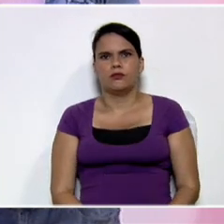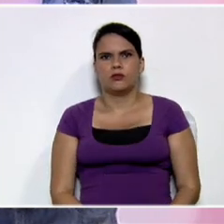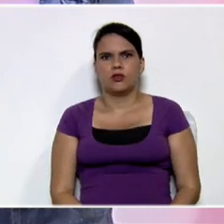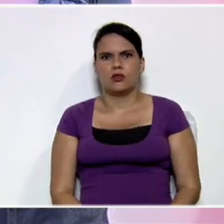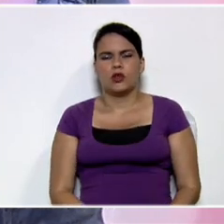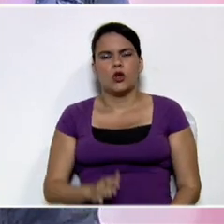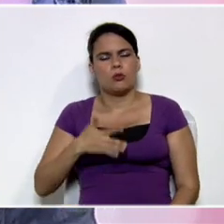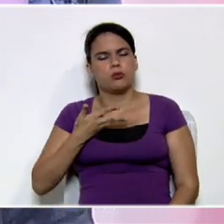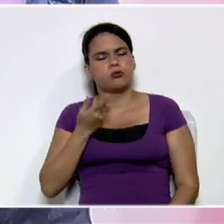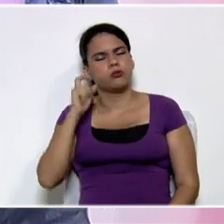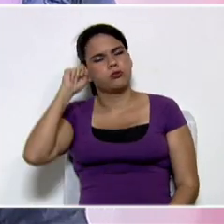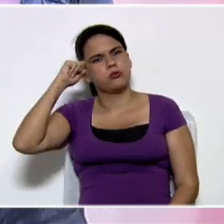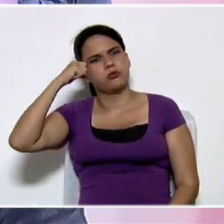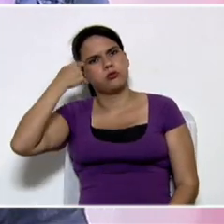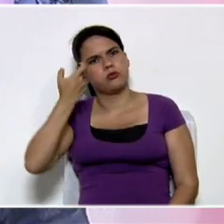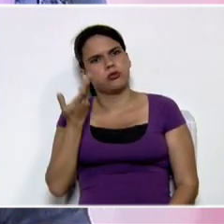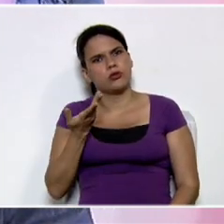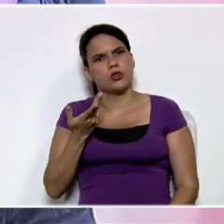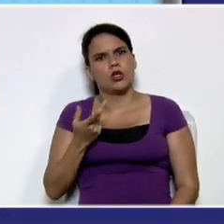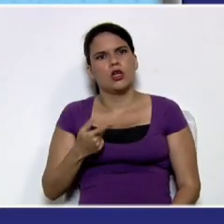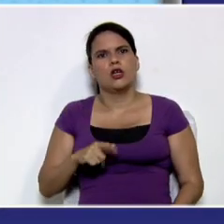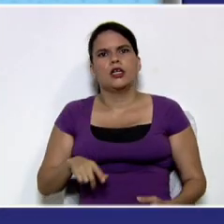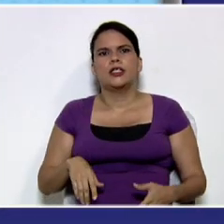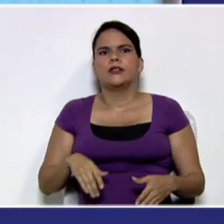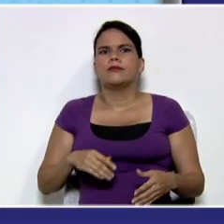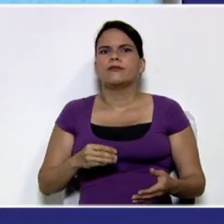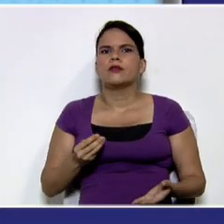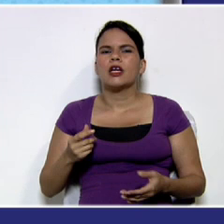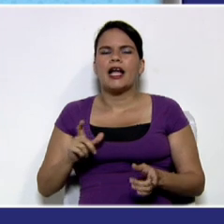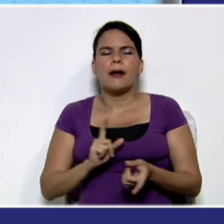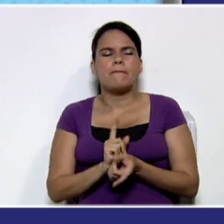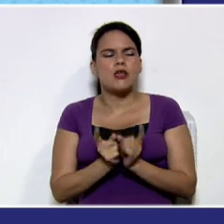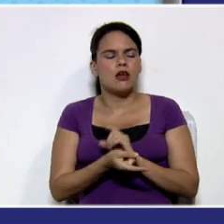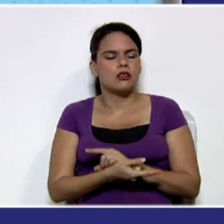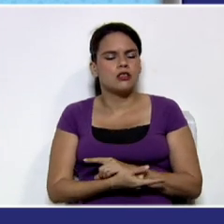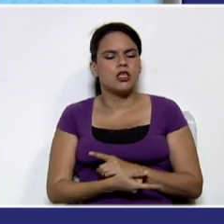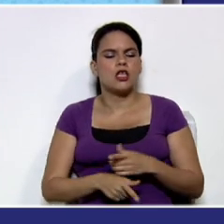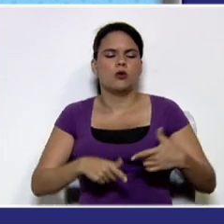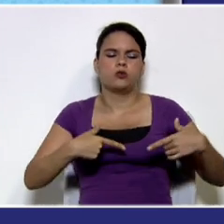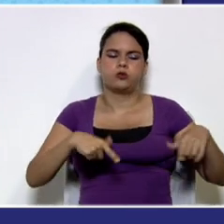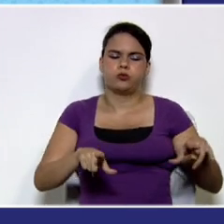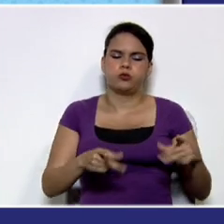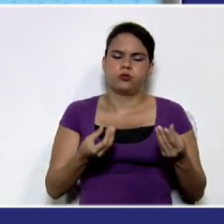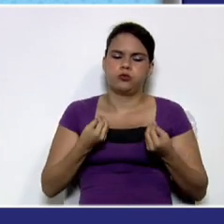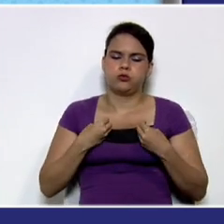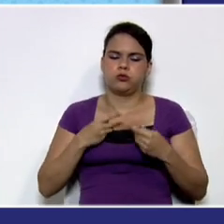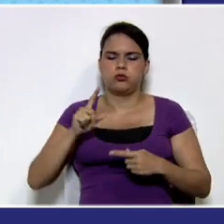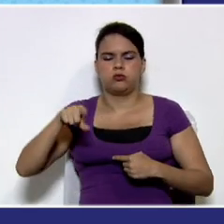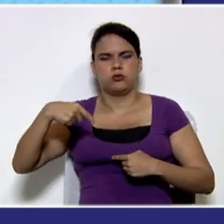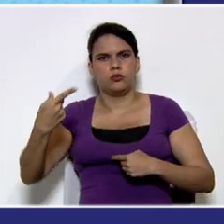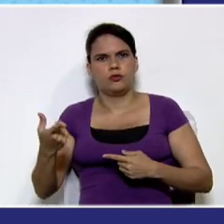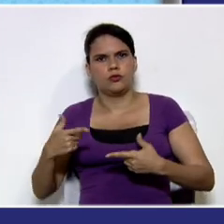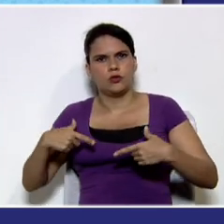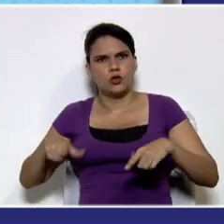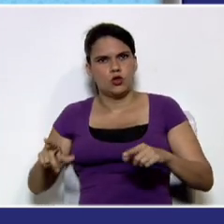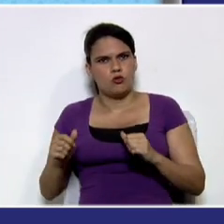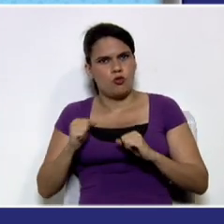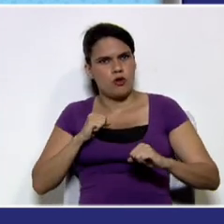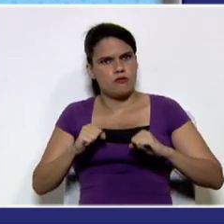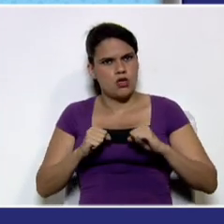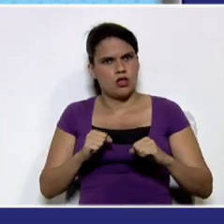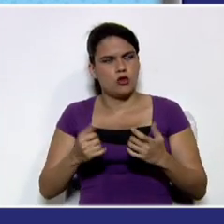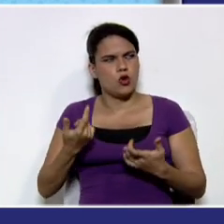Como podemos recordar, las migraciones no son más que procesos o movimientos que tienen